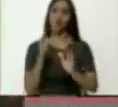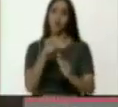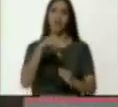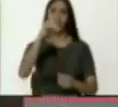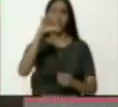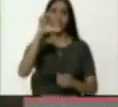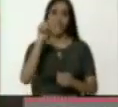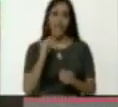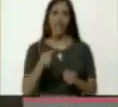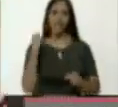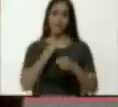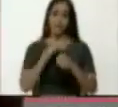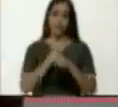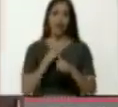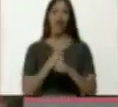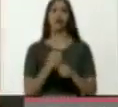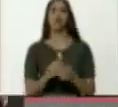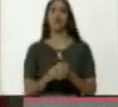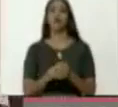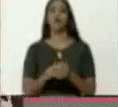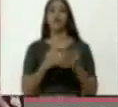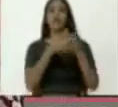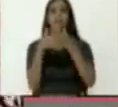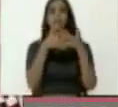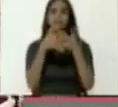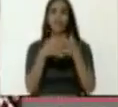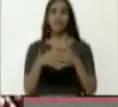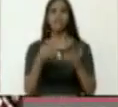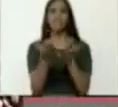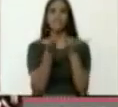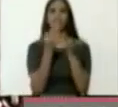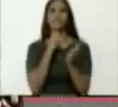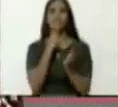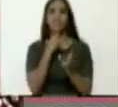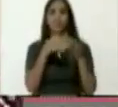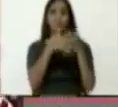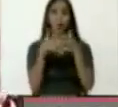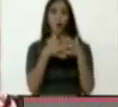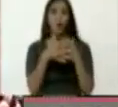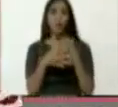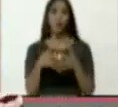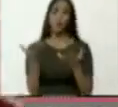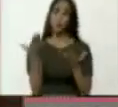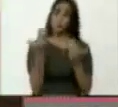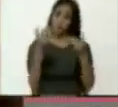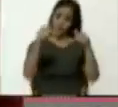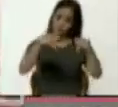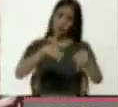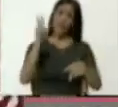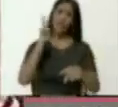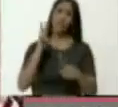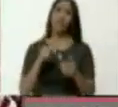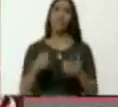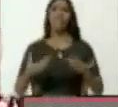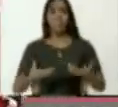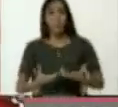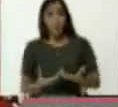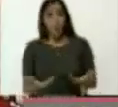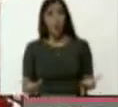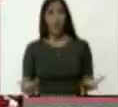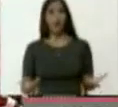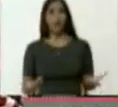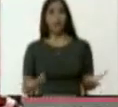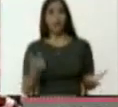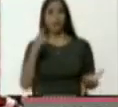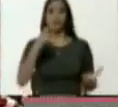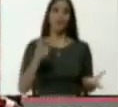que trabaja con el Departamento de Estado, que trabaja con el Servicio Secreto de los Estados Unidos, vente para Venezuela, échame bola. Tú no eres más